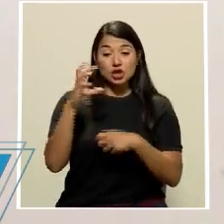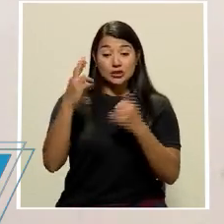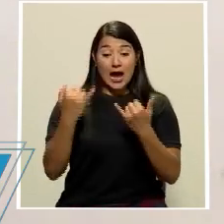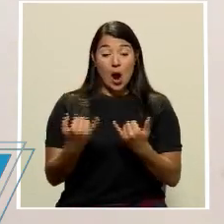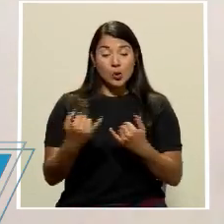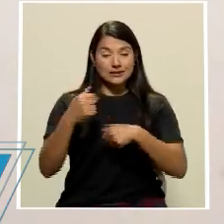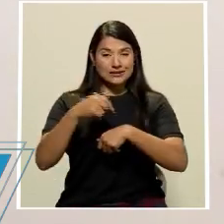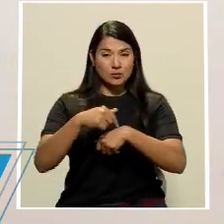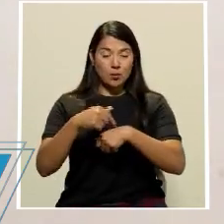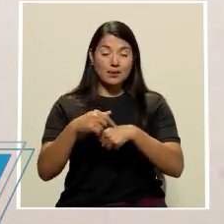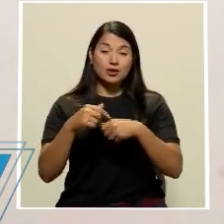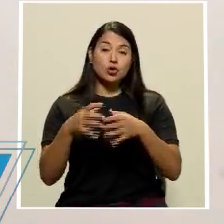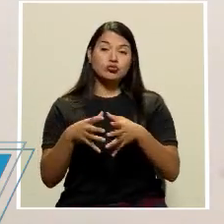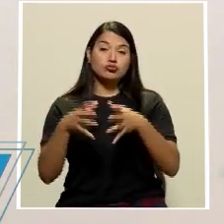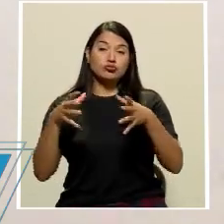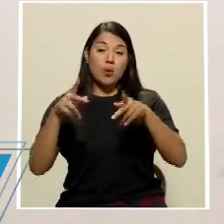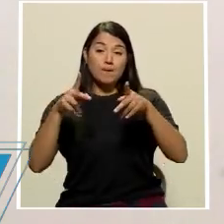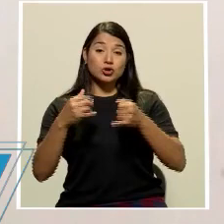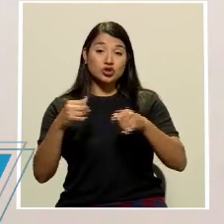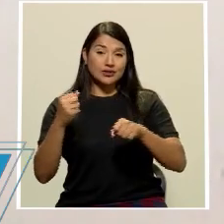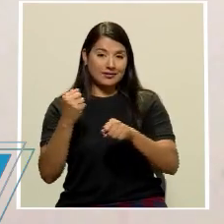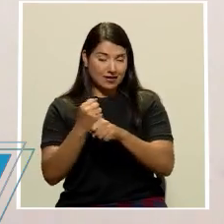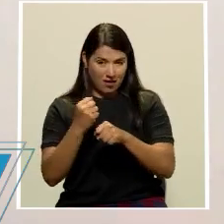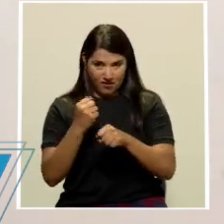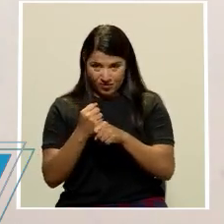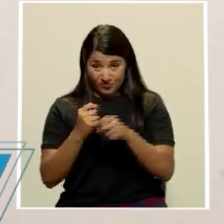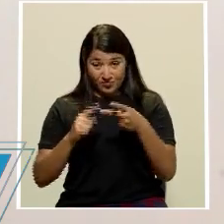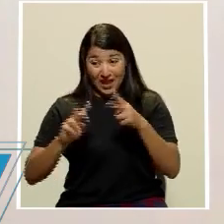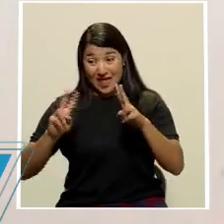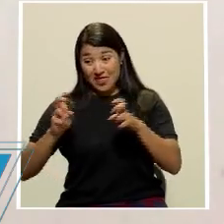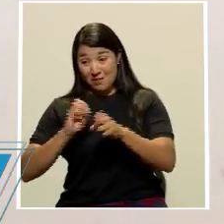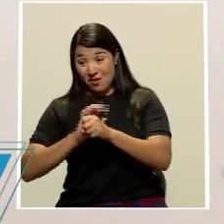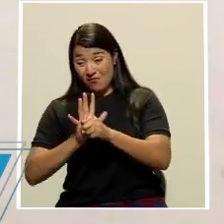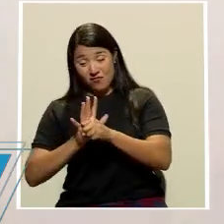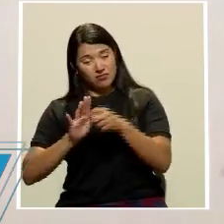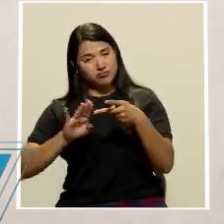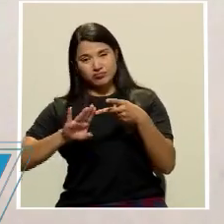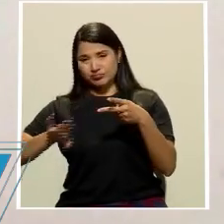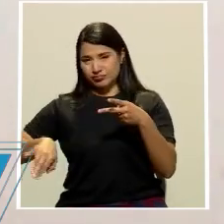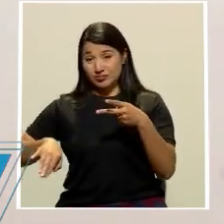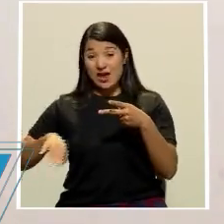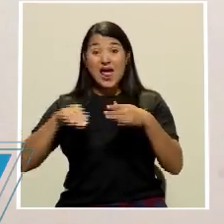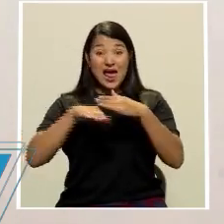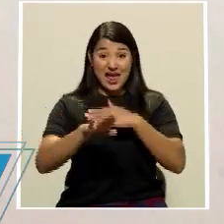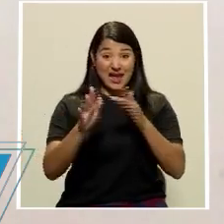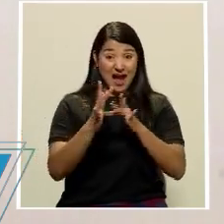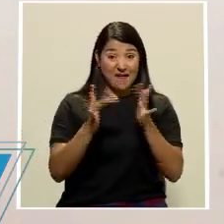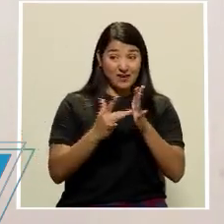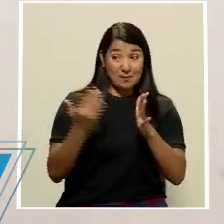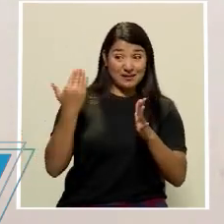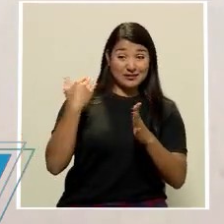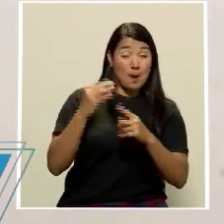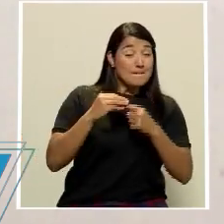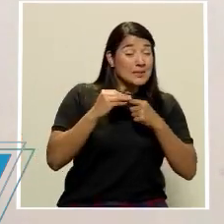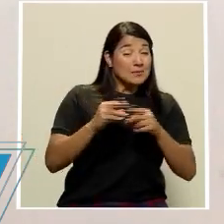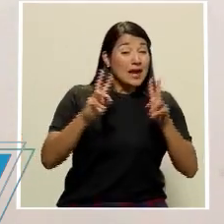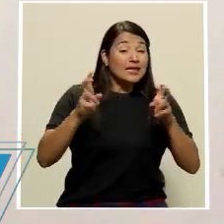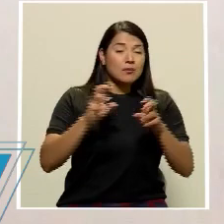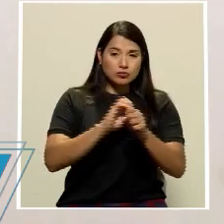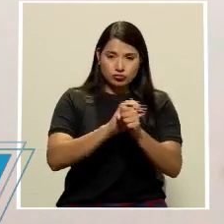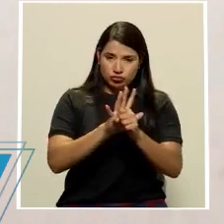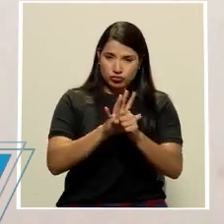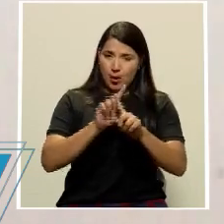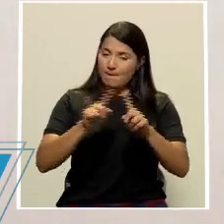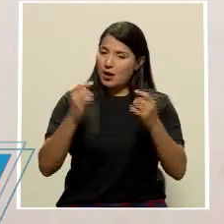momento, desplazando al coronavirus que se había señalado en abril. El desempleo además vuelve, porque también